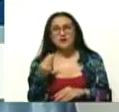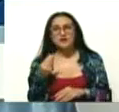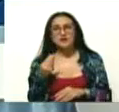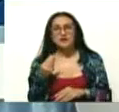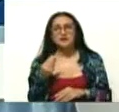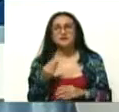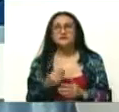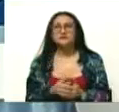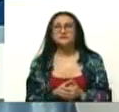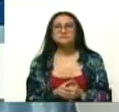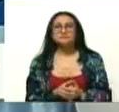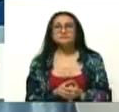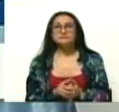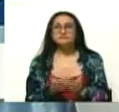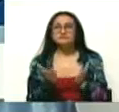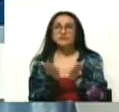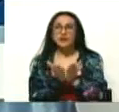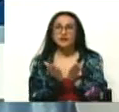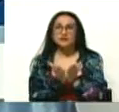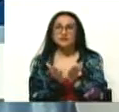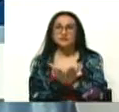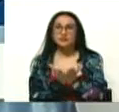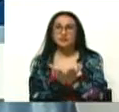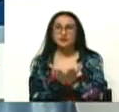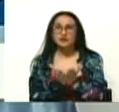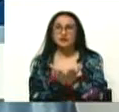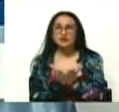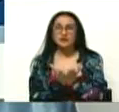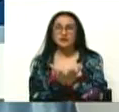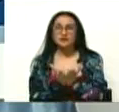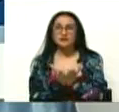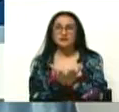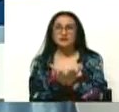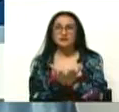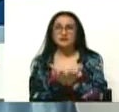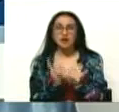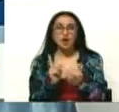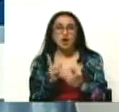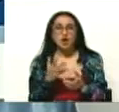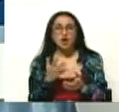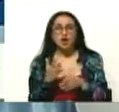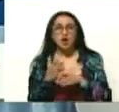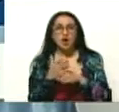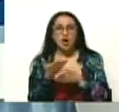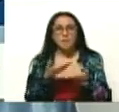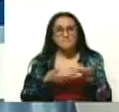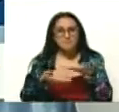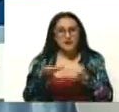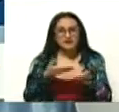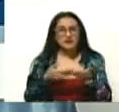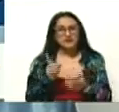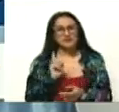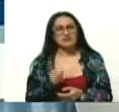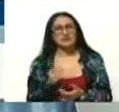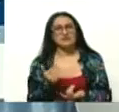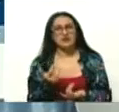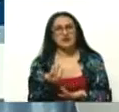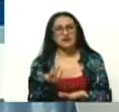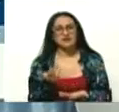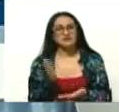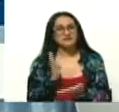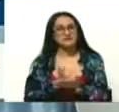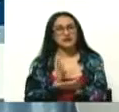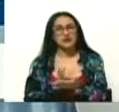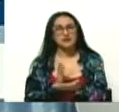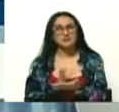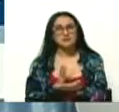de estudiar, en vez de compartir, que es el deber ser y es lo que va a ocurrir